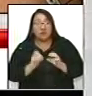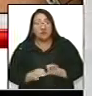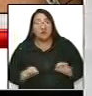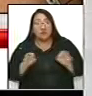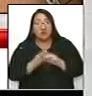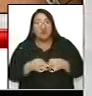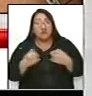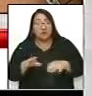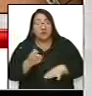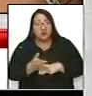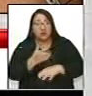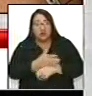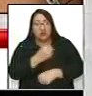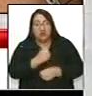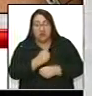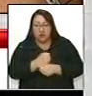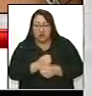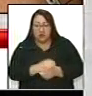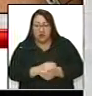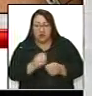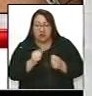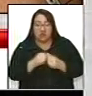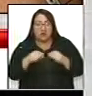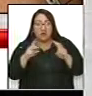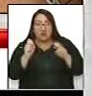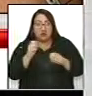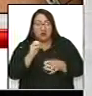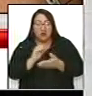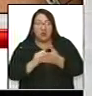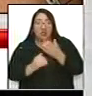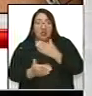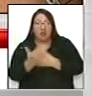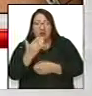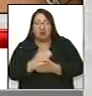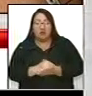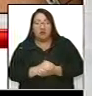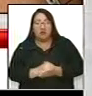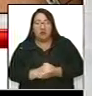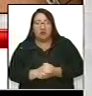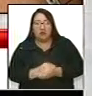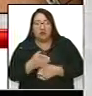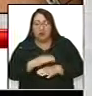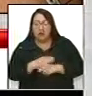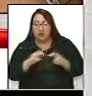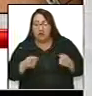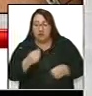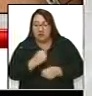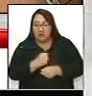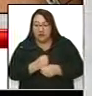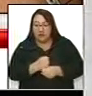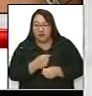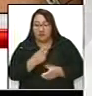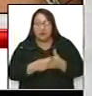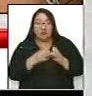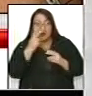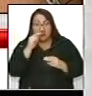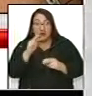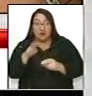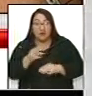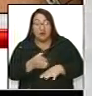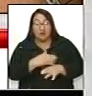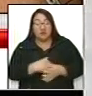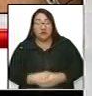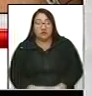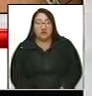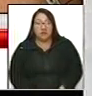que se ha trabajado en torno a este tema más temprano sobre esta mesa de trabajo, y es que lo que se ha visto